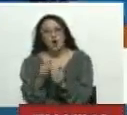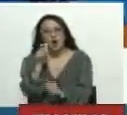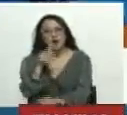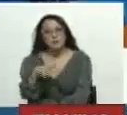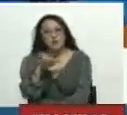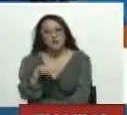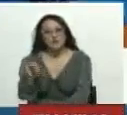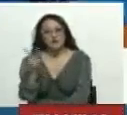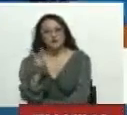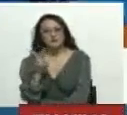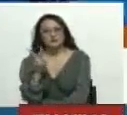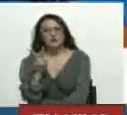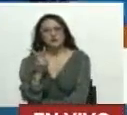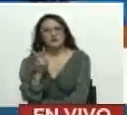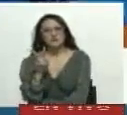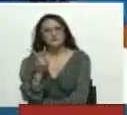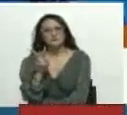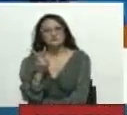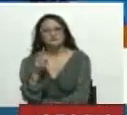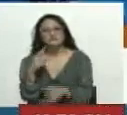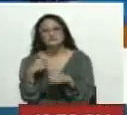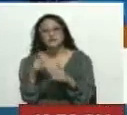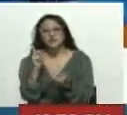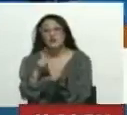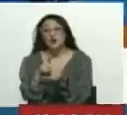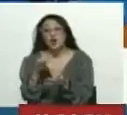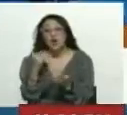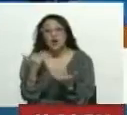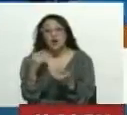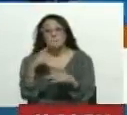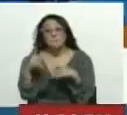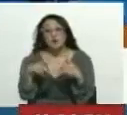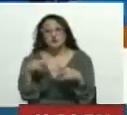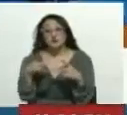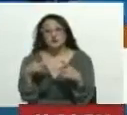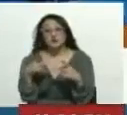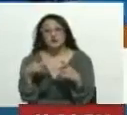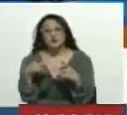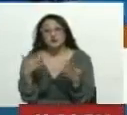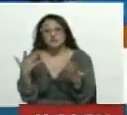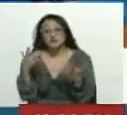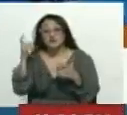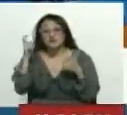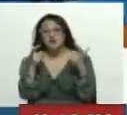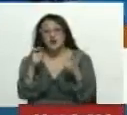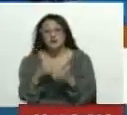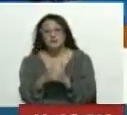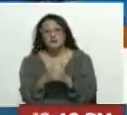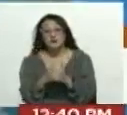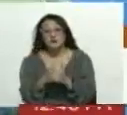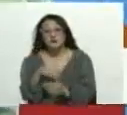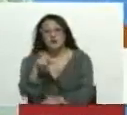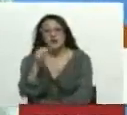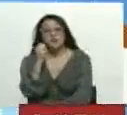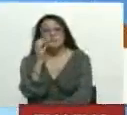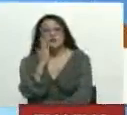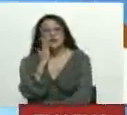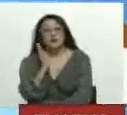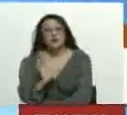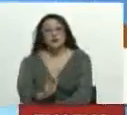venezolano pero vengo también de un proceso del cual Chávez es el padrino